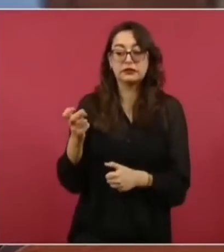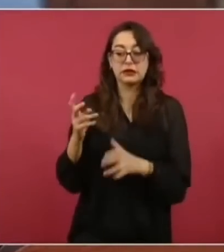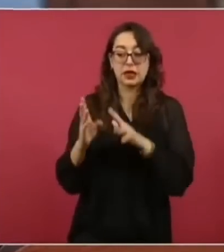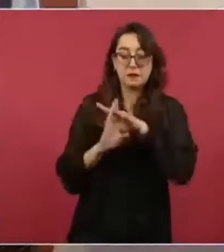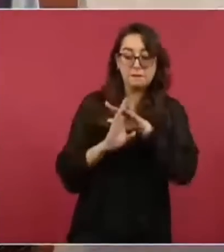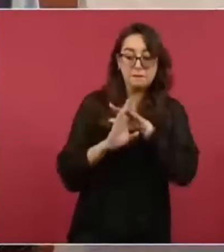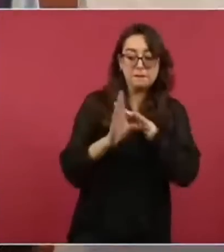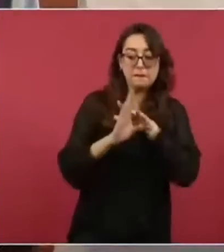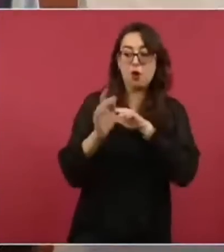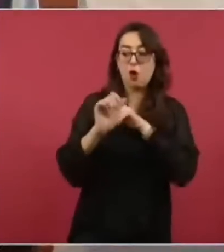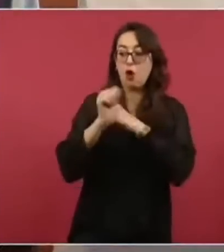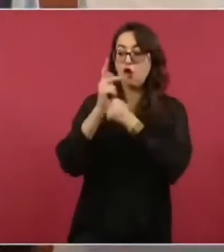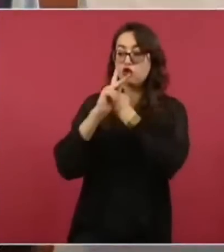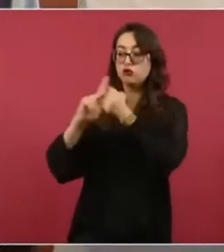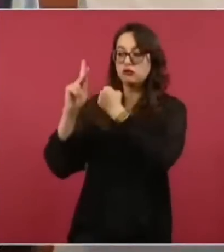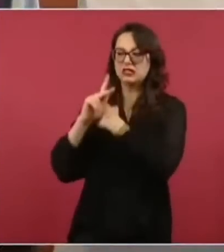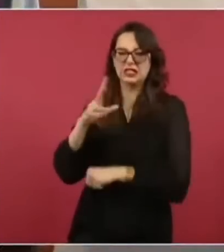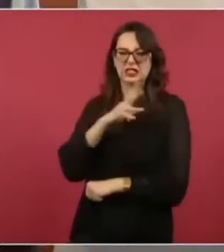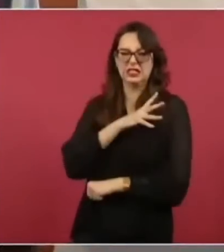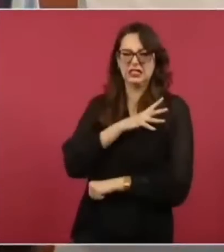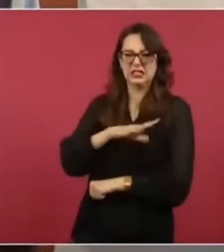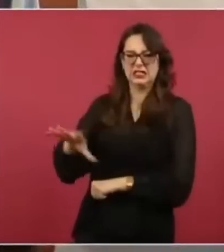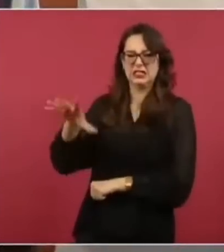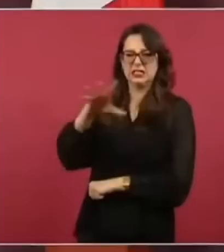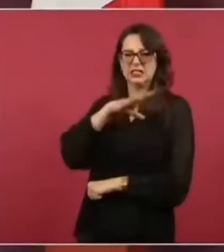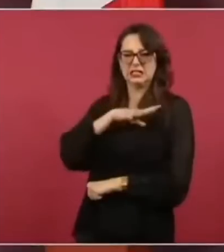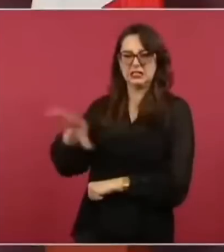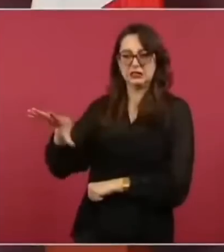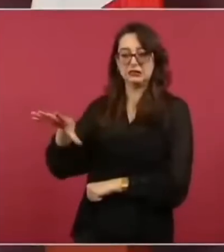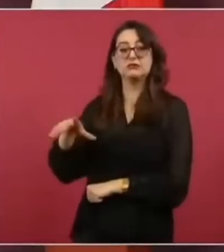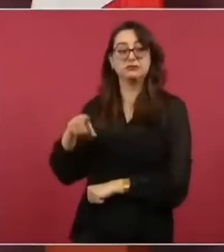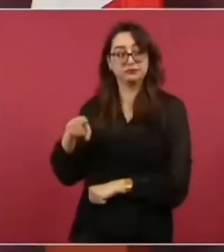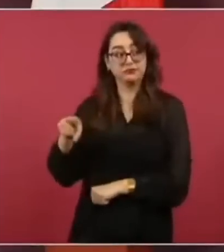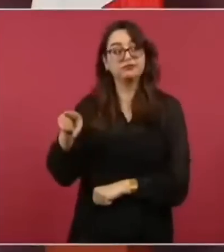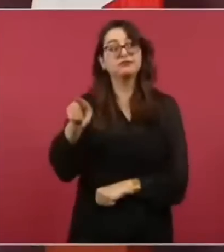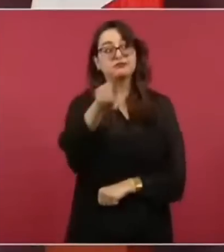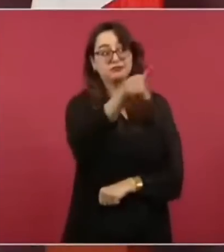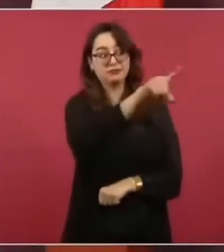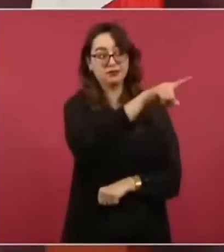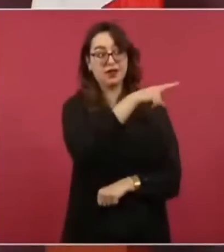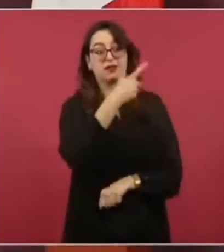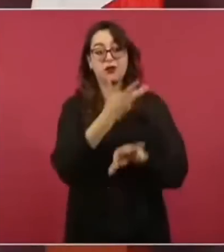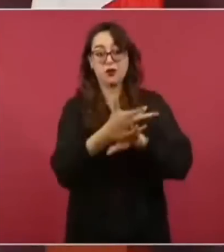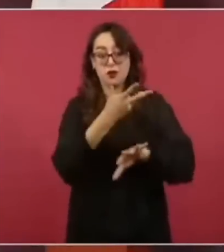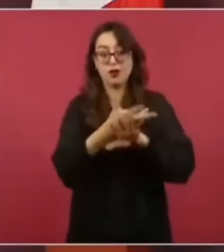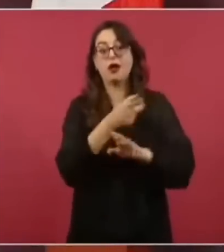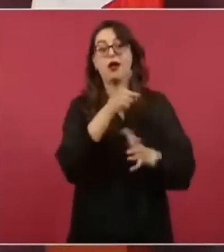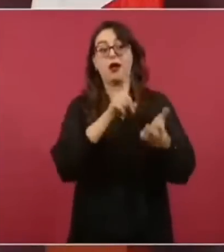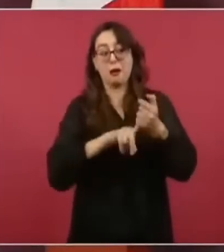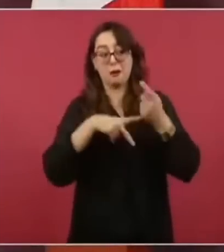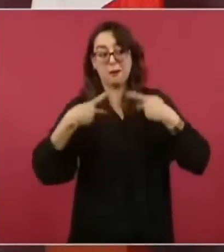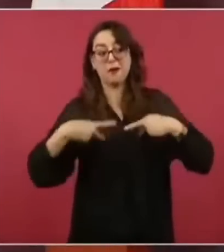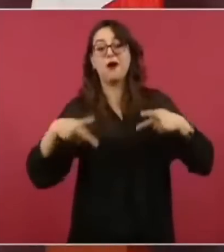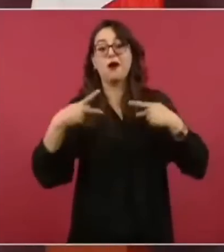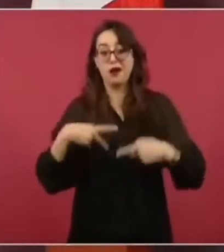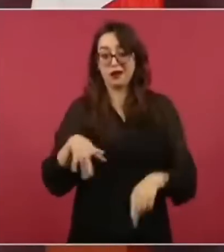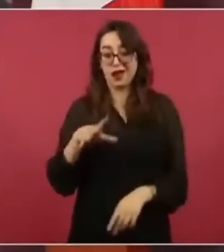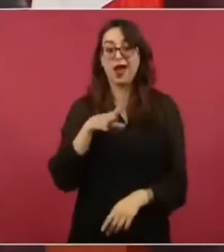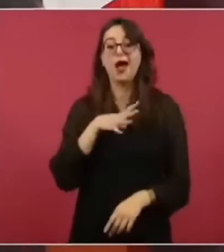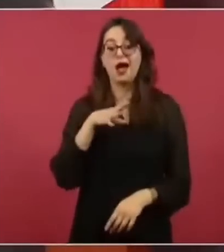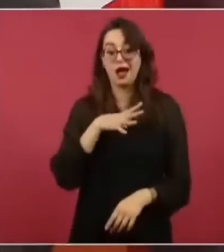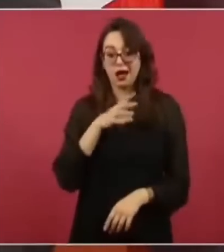contra lo extranjero ha penetrado bastante. Hace unos